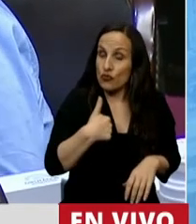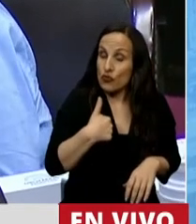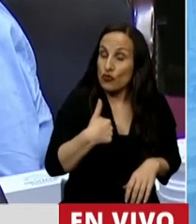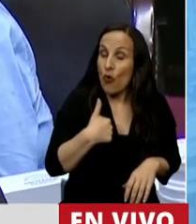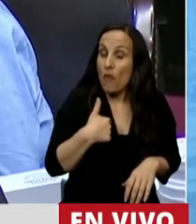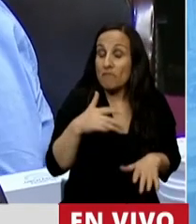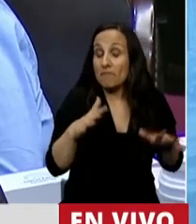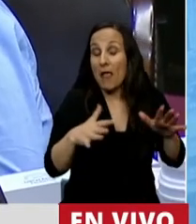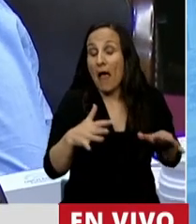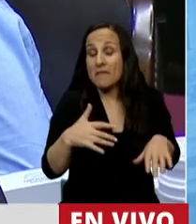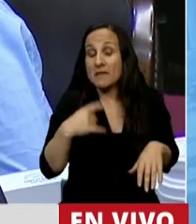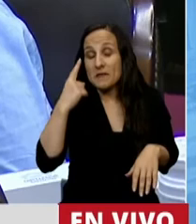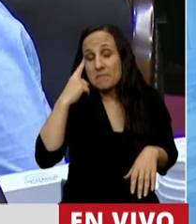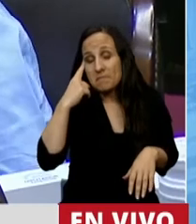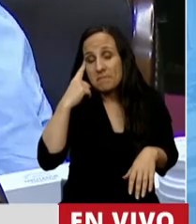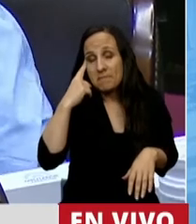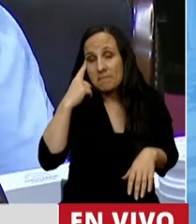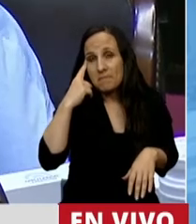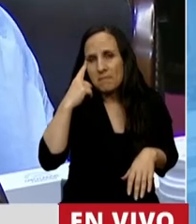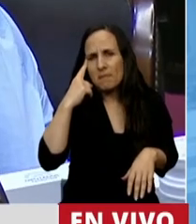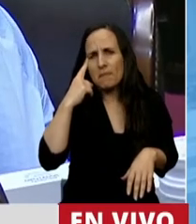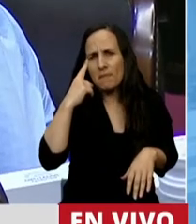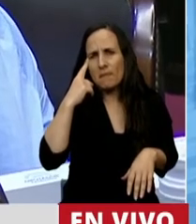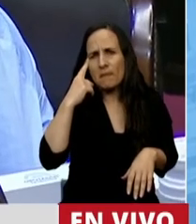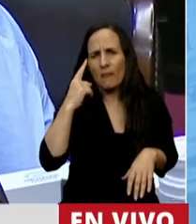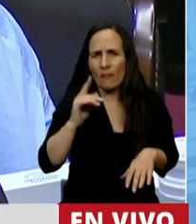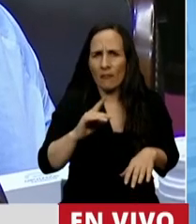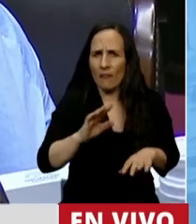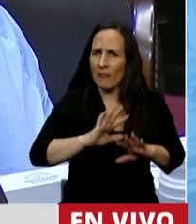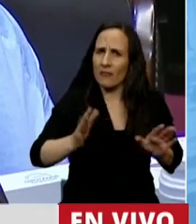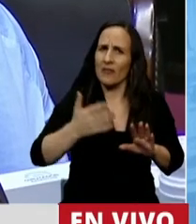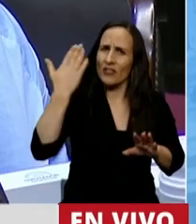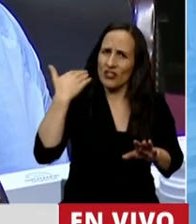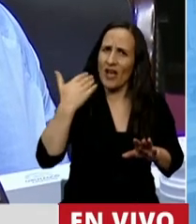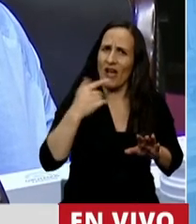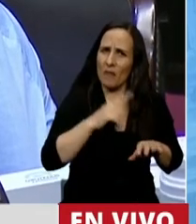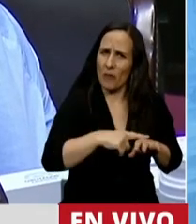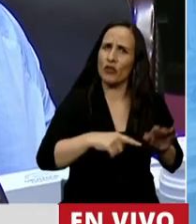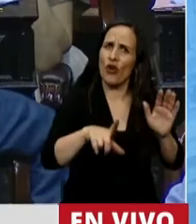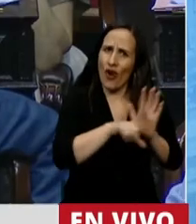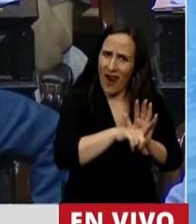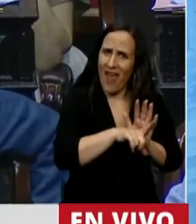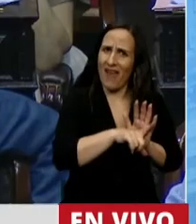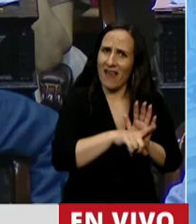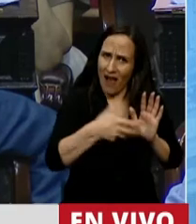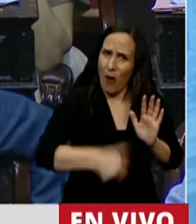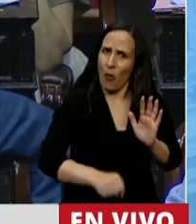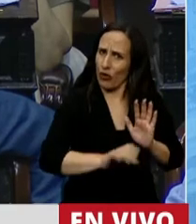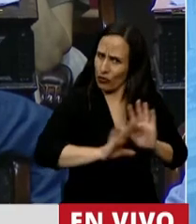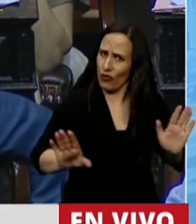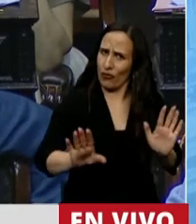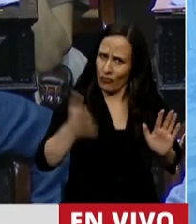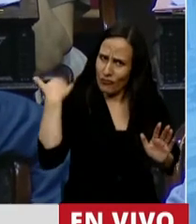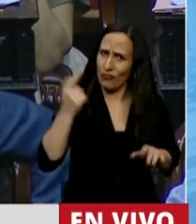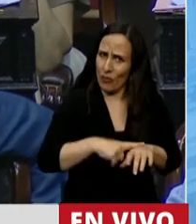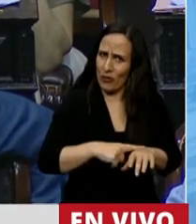a veces me pregunto si nos damos cuenta que ya fue ley el aborto legal en